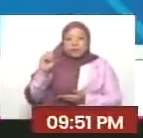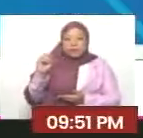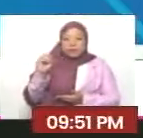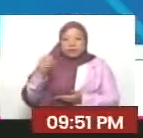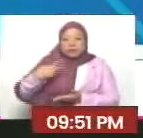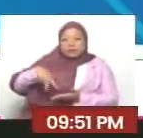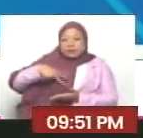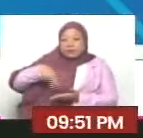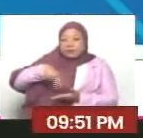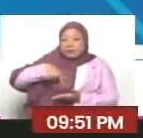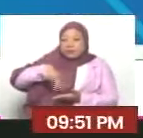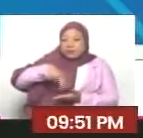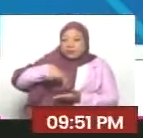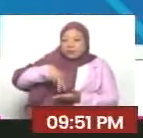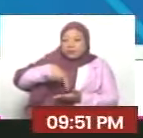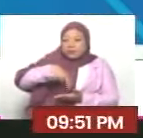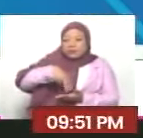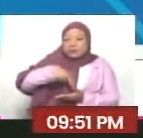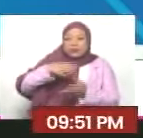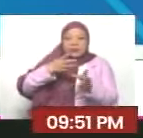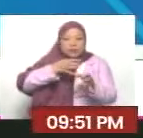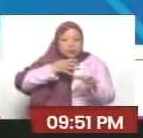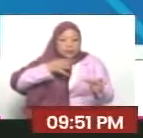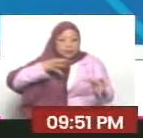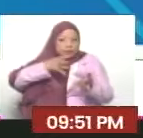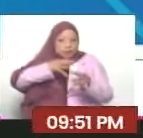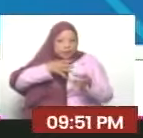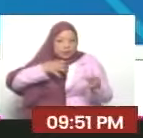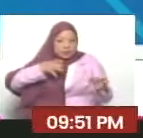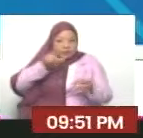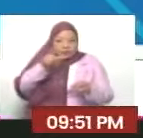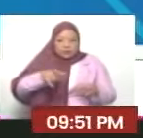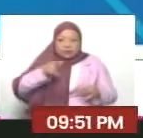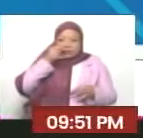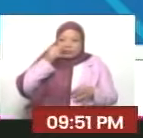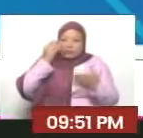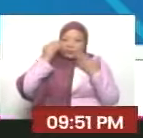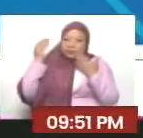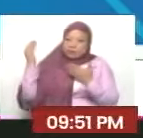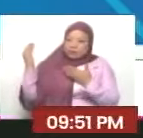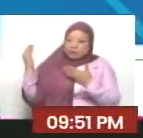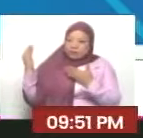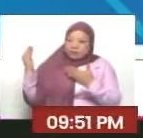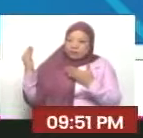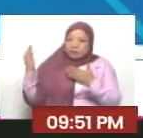Y nos deleitó con su arpa Redil Castro. ¿Ah?